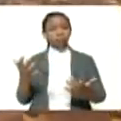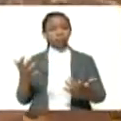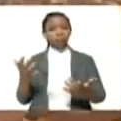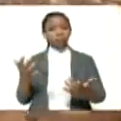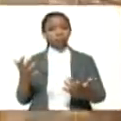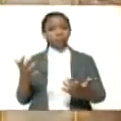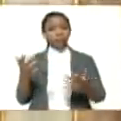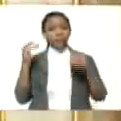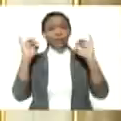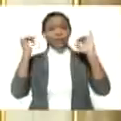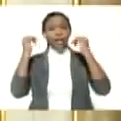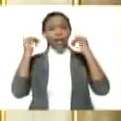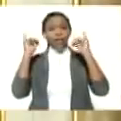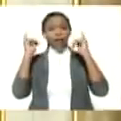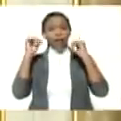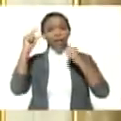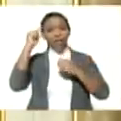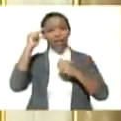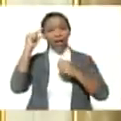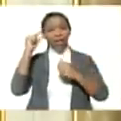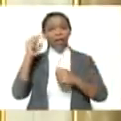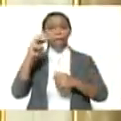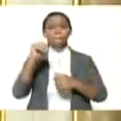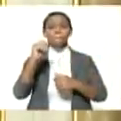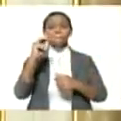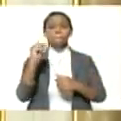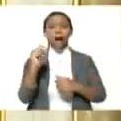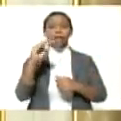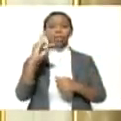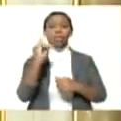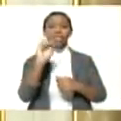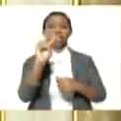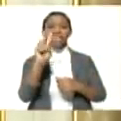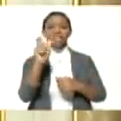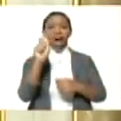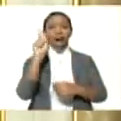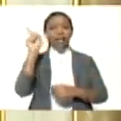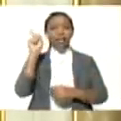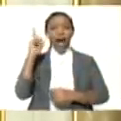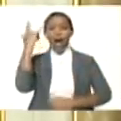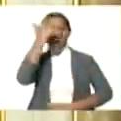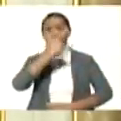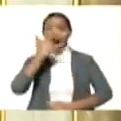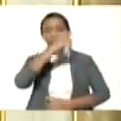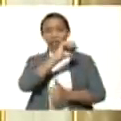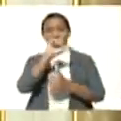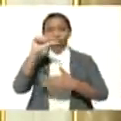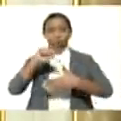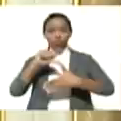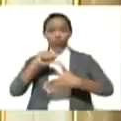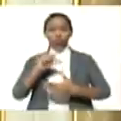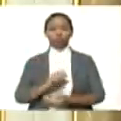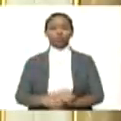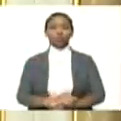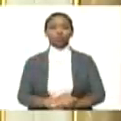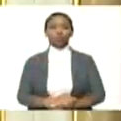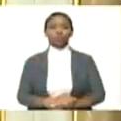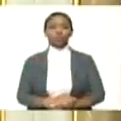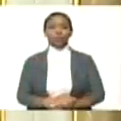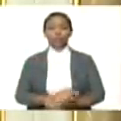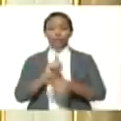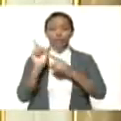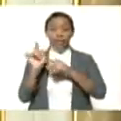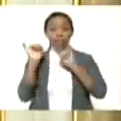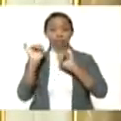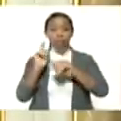se celebra el Día de Mandiba en Sudáfrica, de Mandela. Desde ese